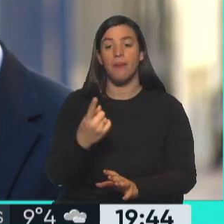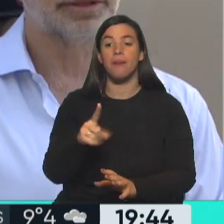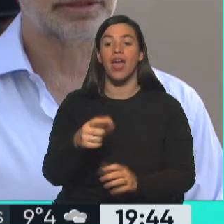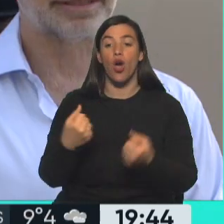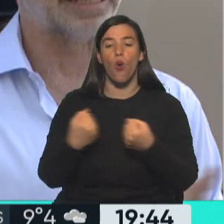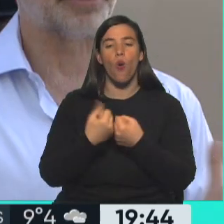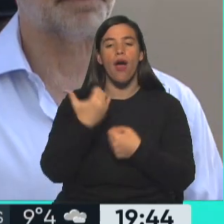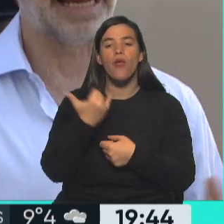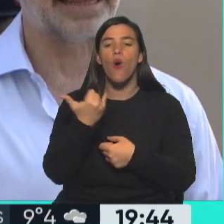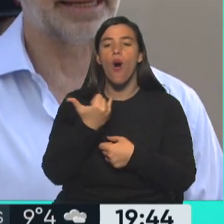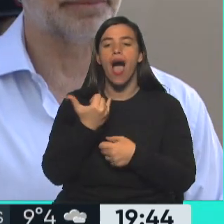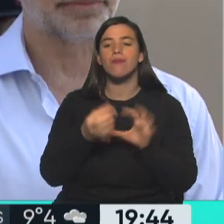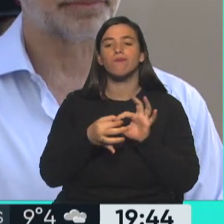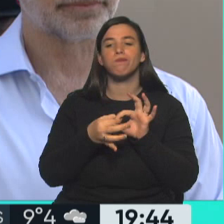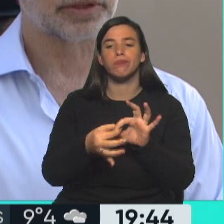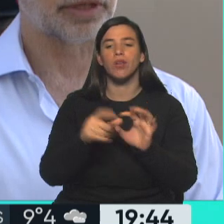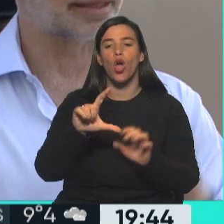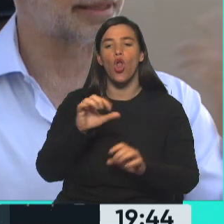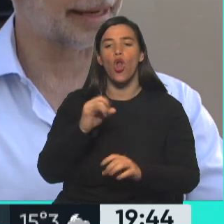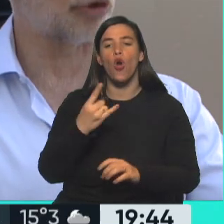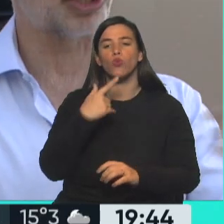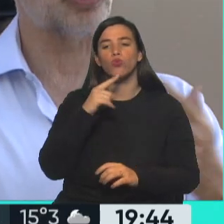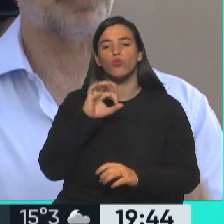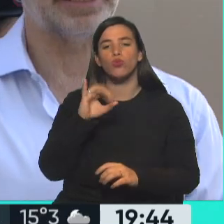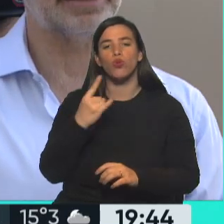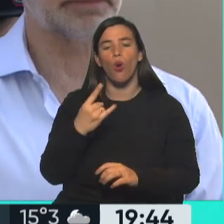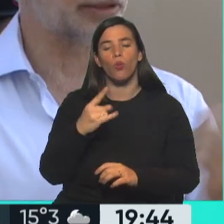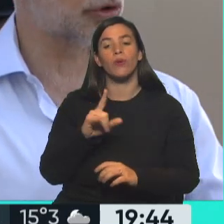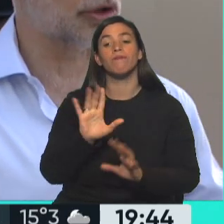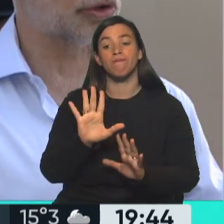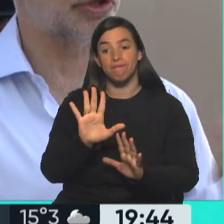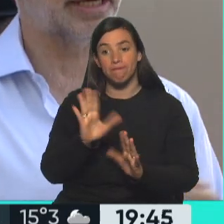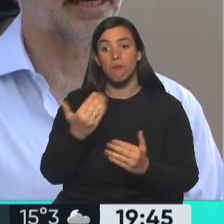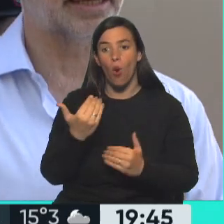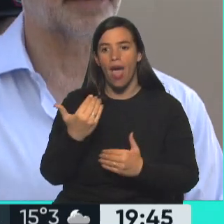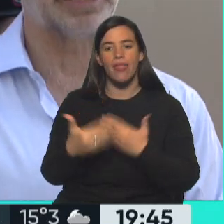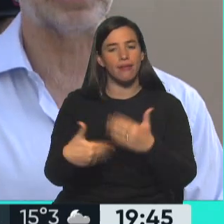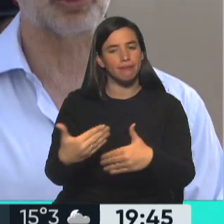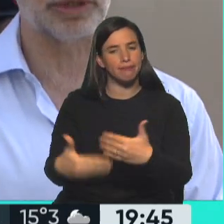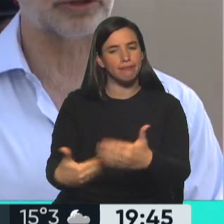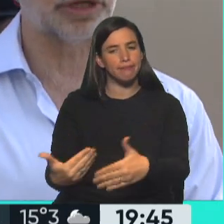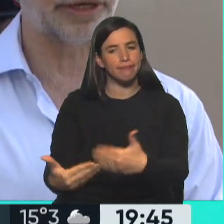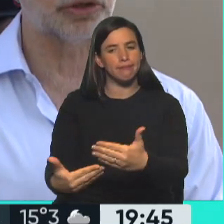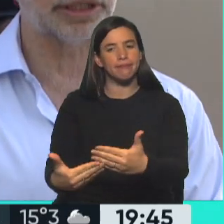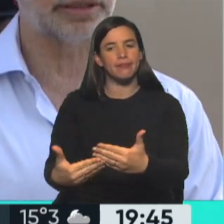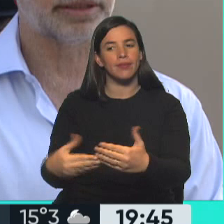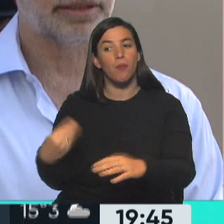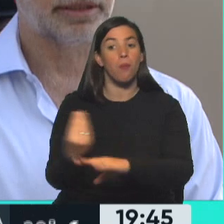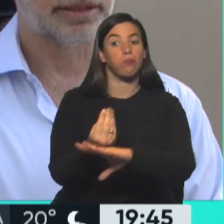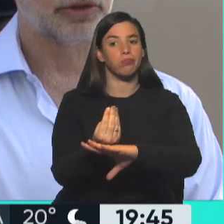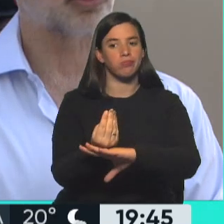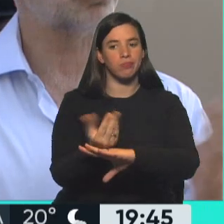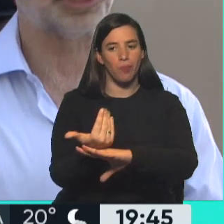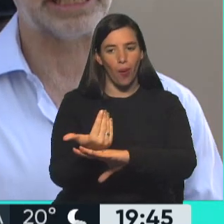estando vigente con Martín Lustó. También dejar un poco que corra esa estrategia del PRO más duro y que haya lugar para Lustó. Y ojo,